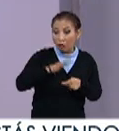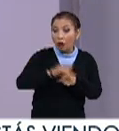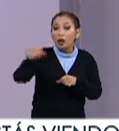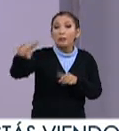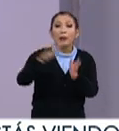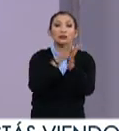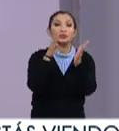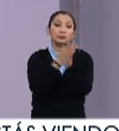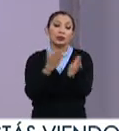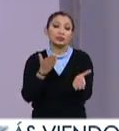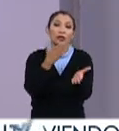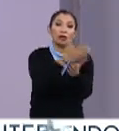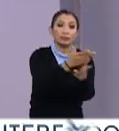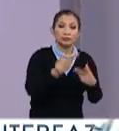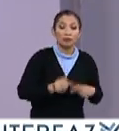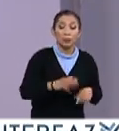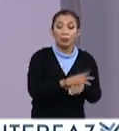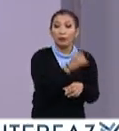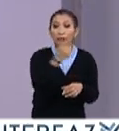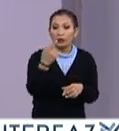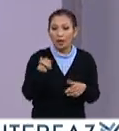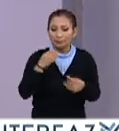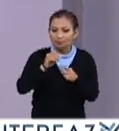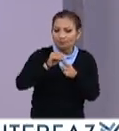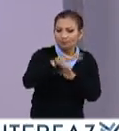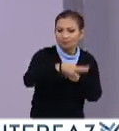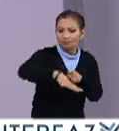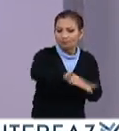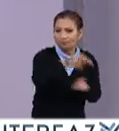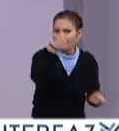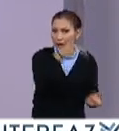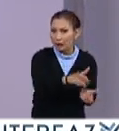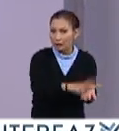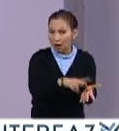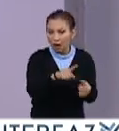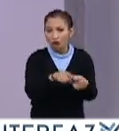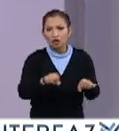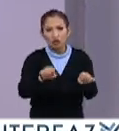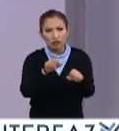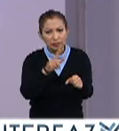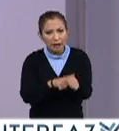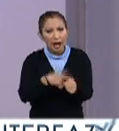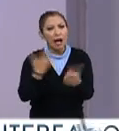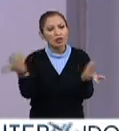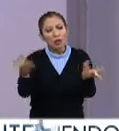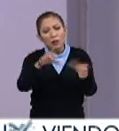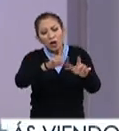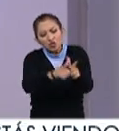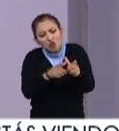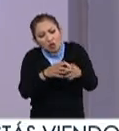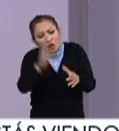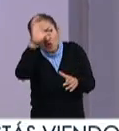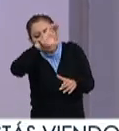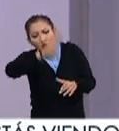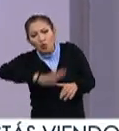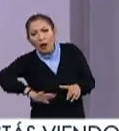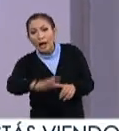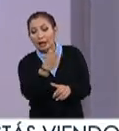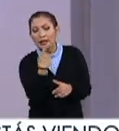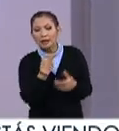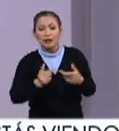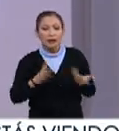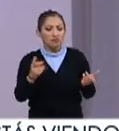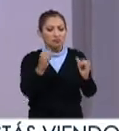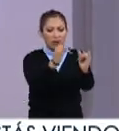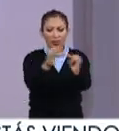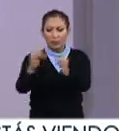de la participación. Esto debido a que incide directamente sobre los valores sociales, sobre el conjunto de la cultura y sobre la